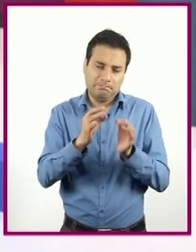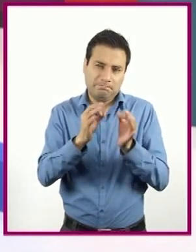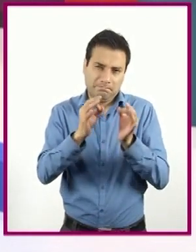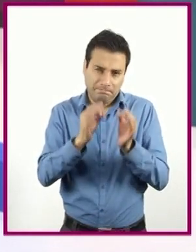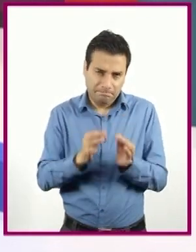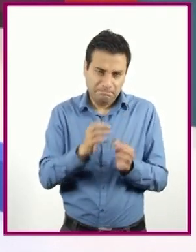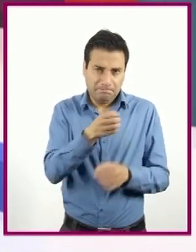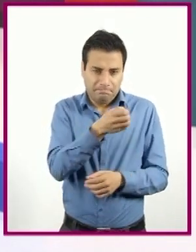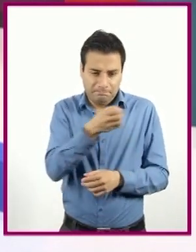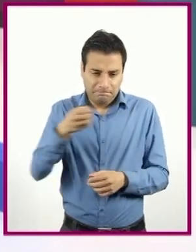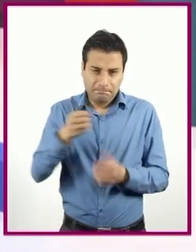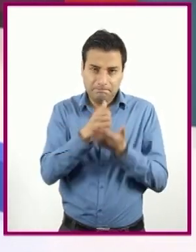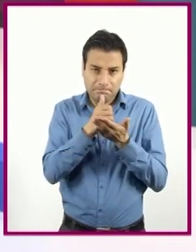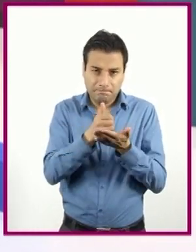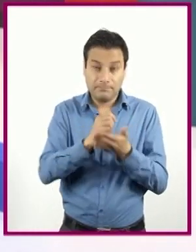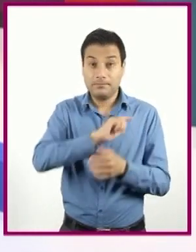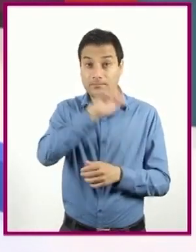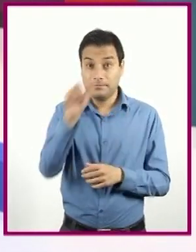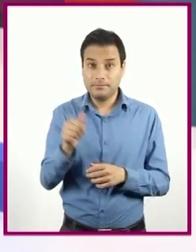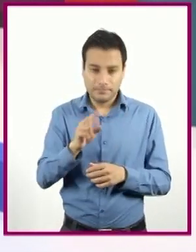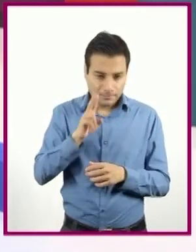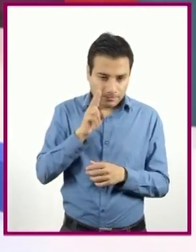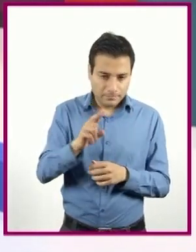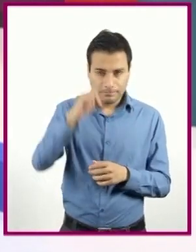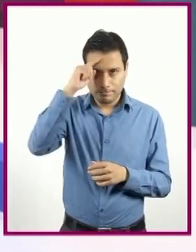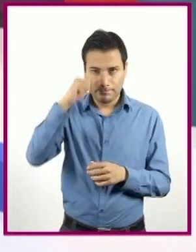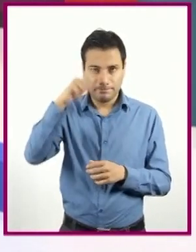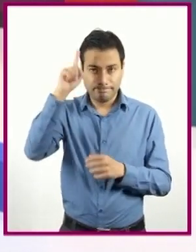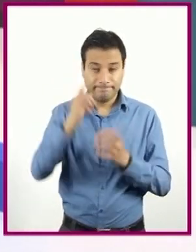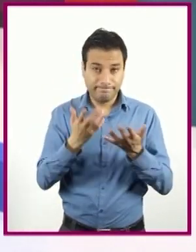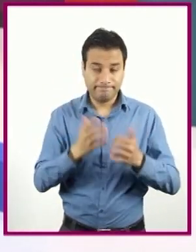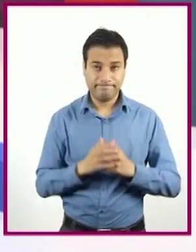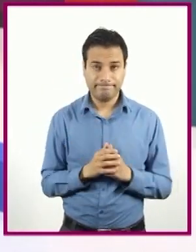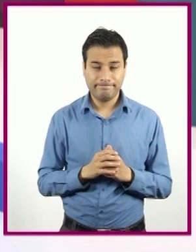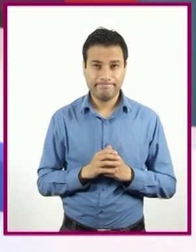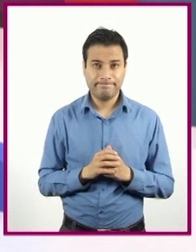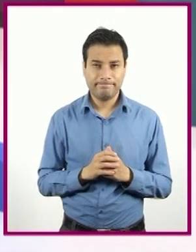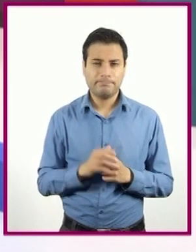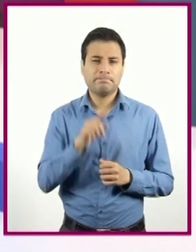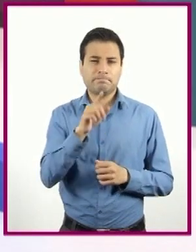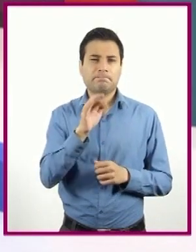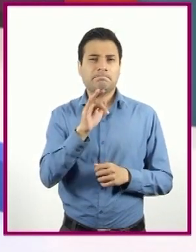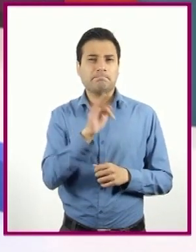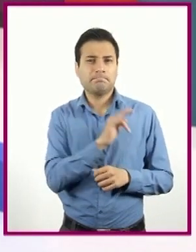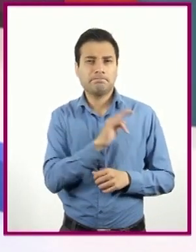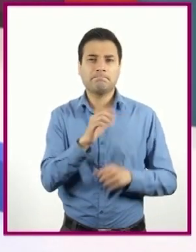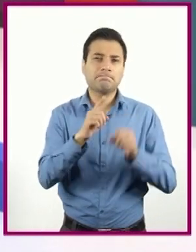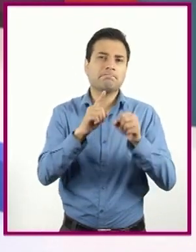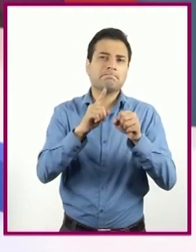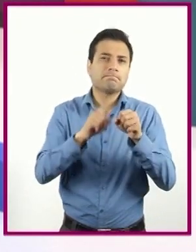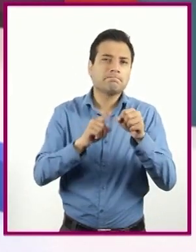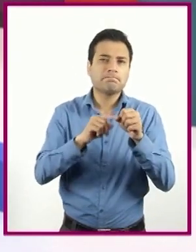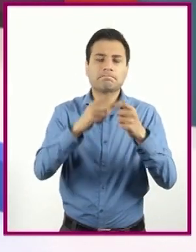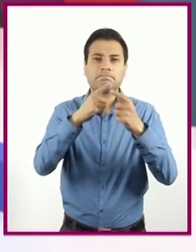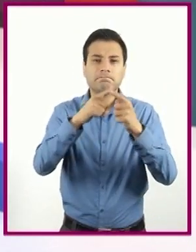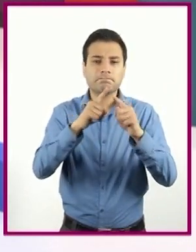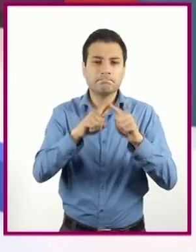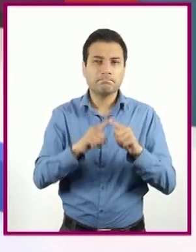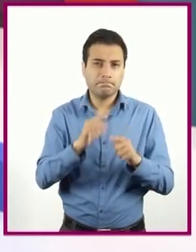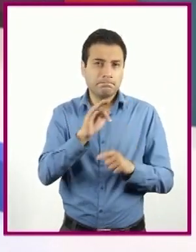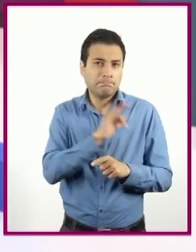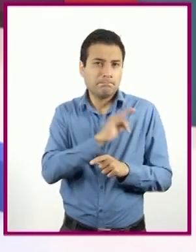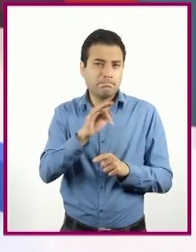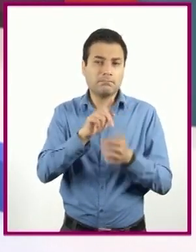información y permite que después la localicemos fácilmente. Pueden usar un color diferente para el llenado de cada ficha, usar